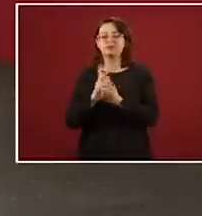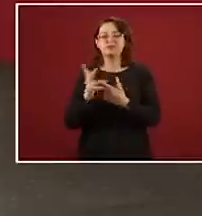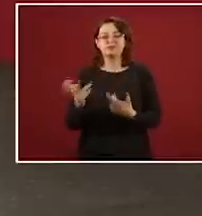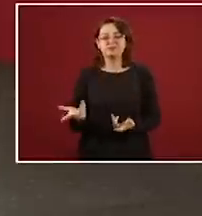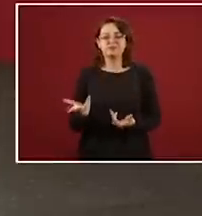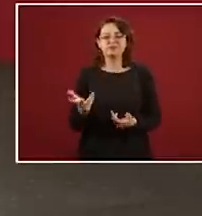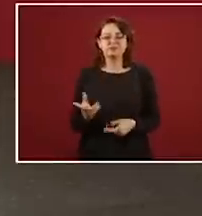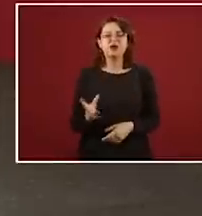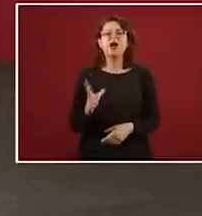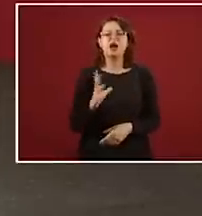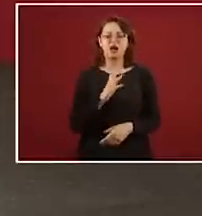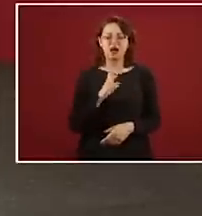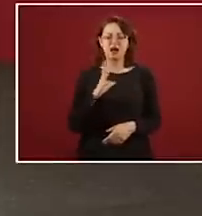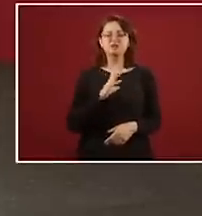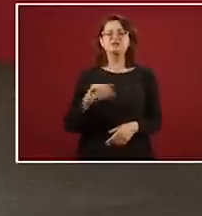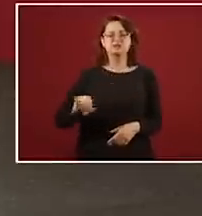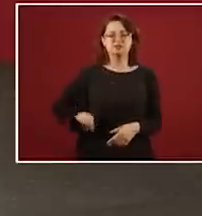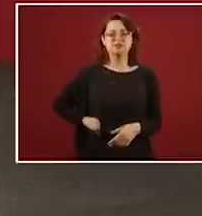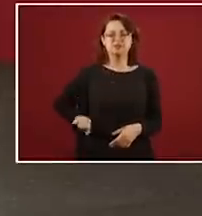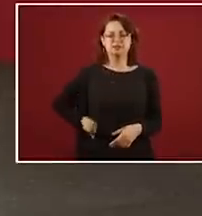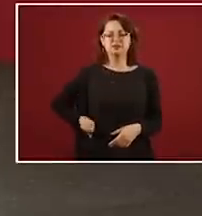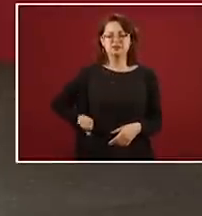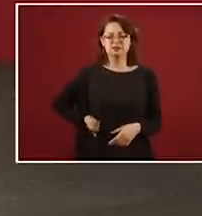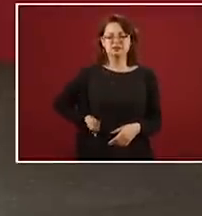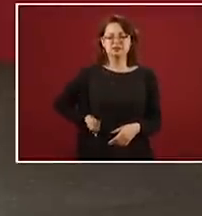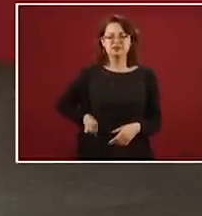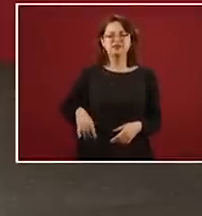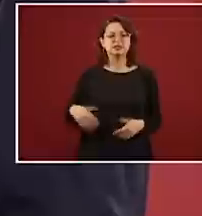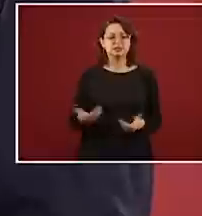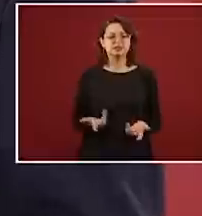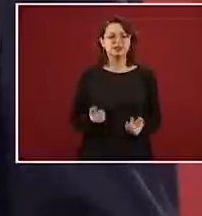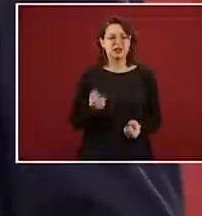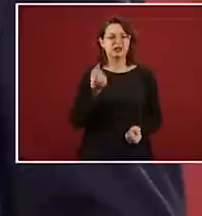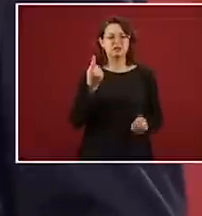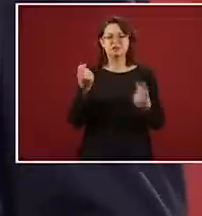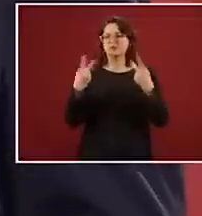Sí hay quienes quieran